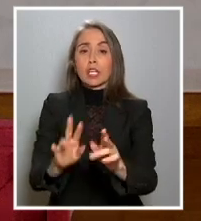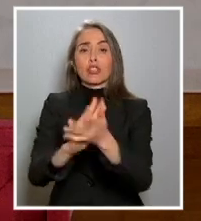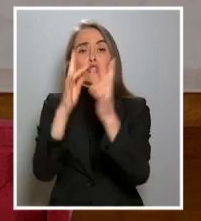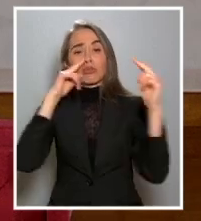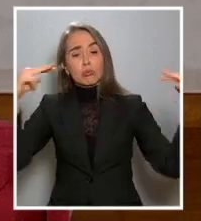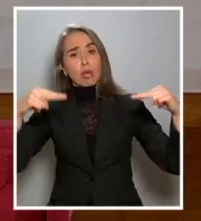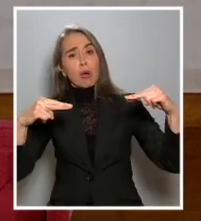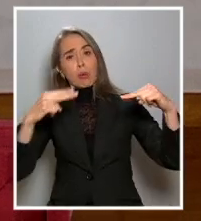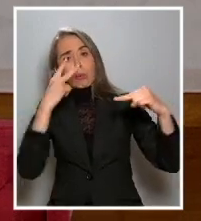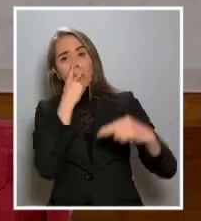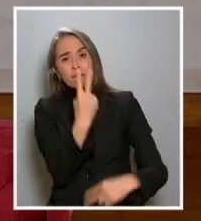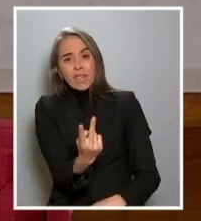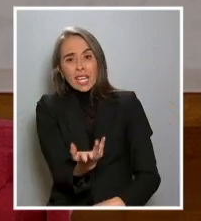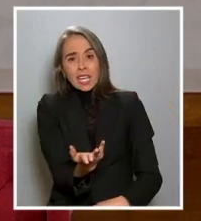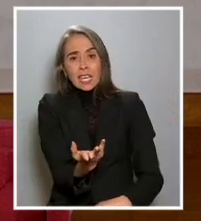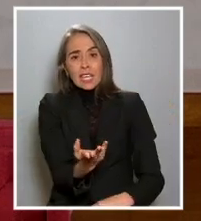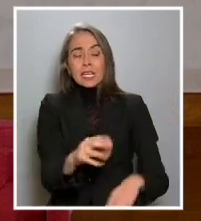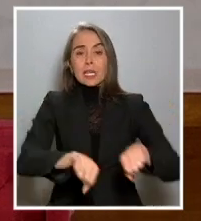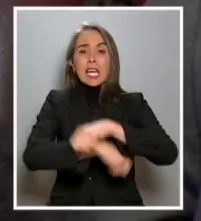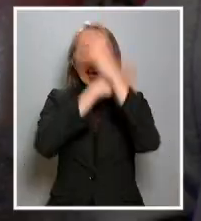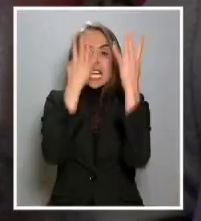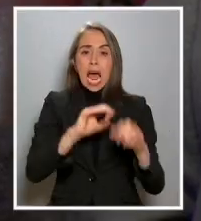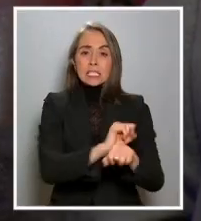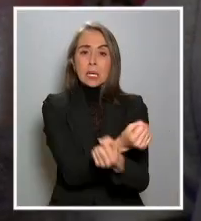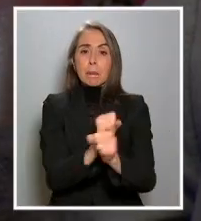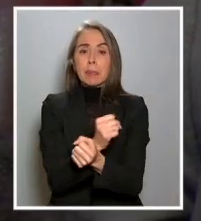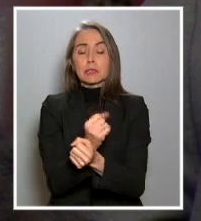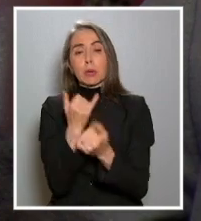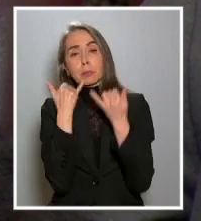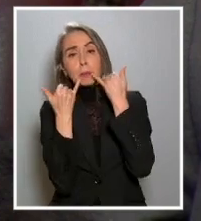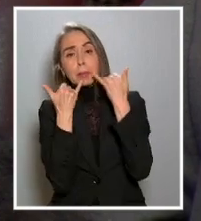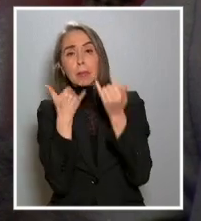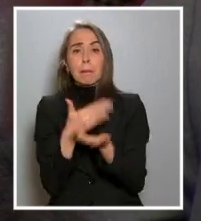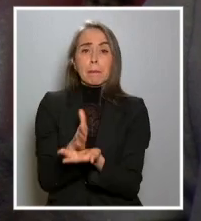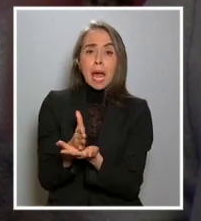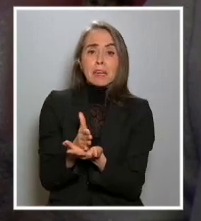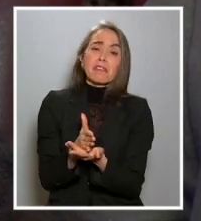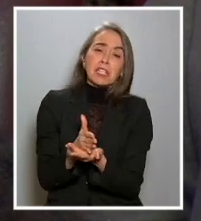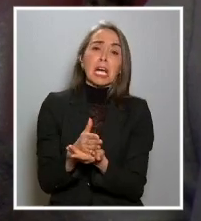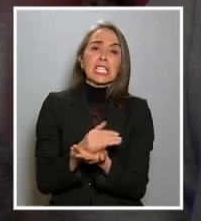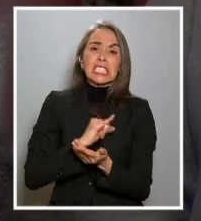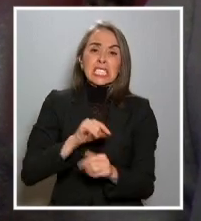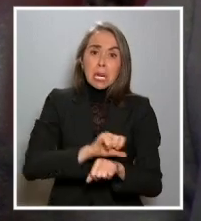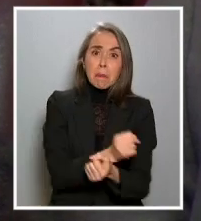todos, desde las prisiones, se sigan planificando y cometiendo delitos.